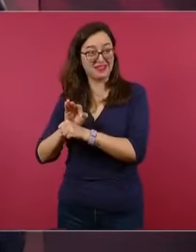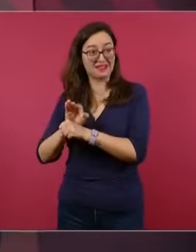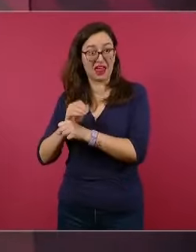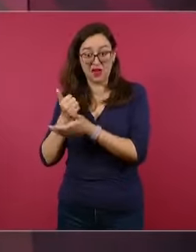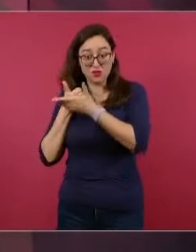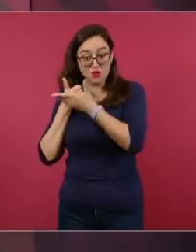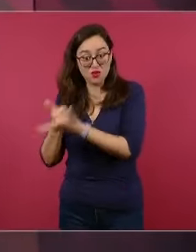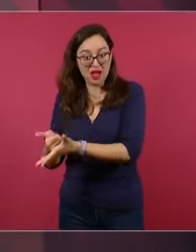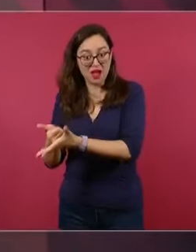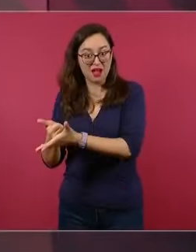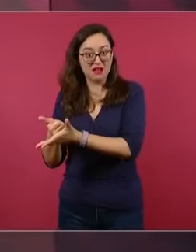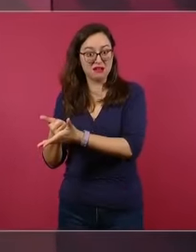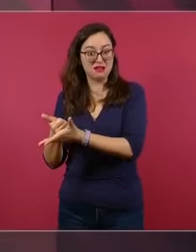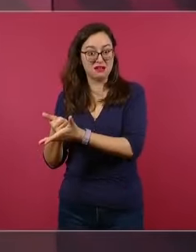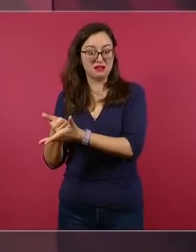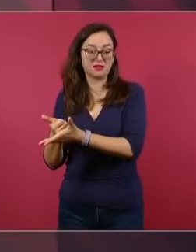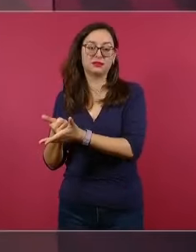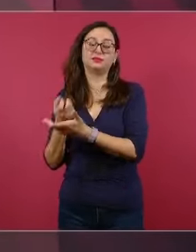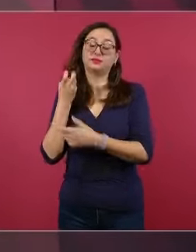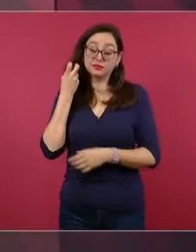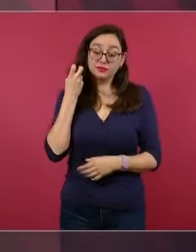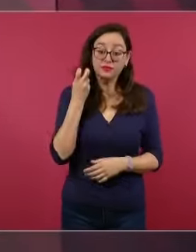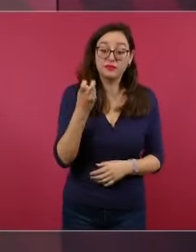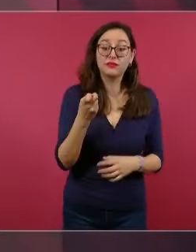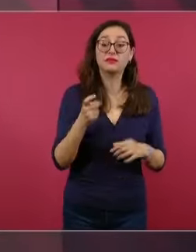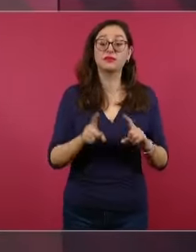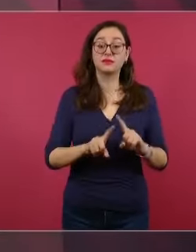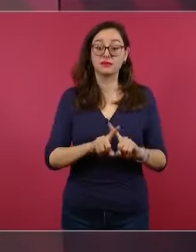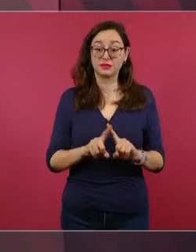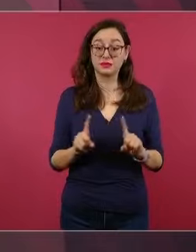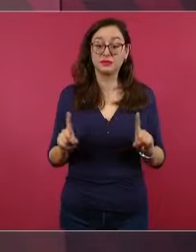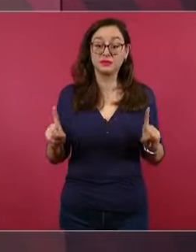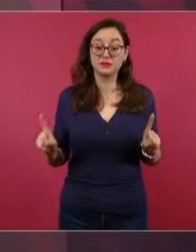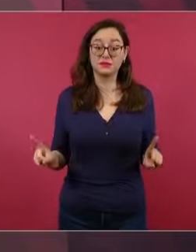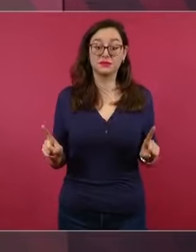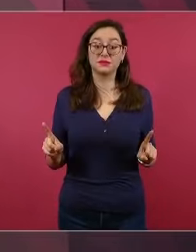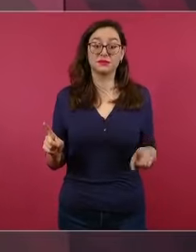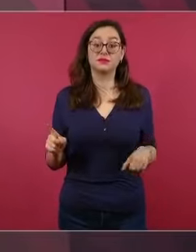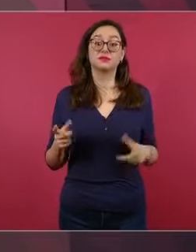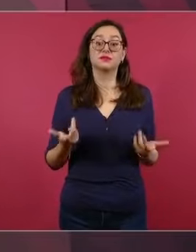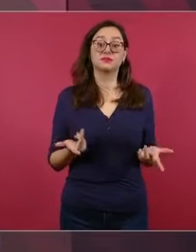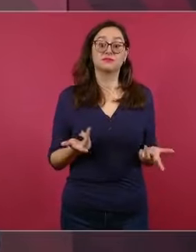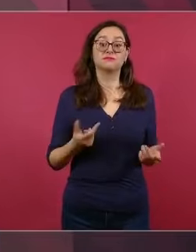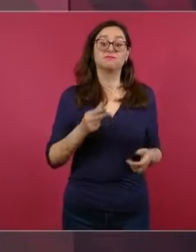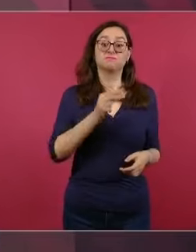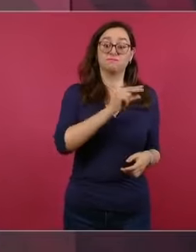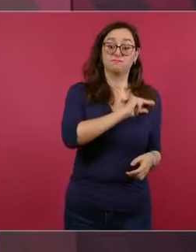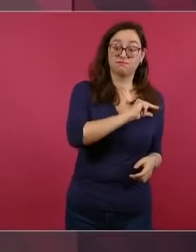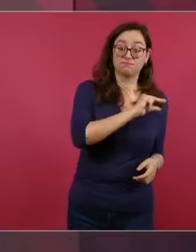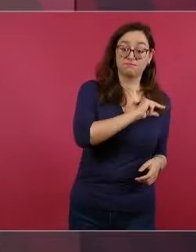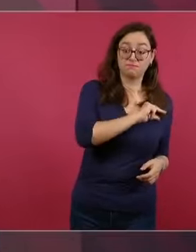empresa particular y el servicio